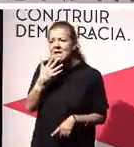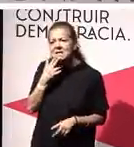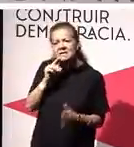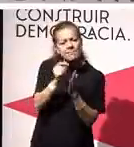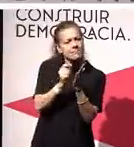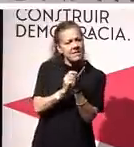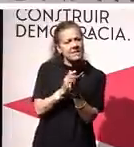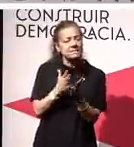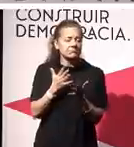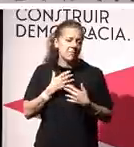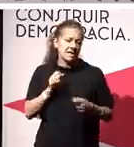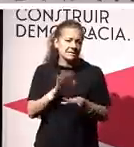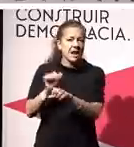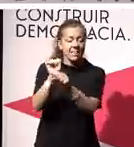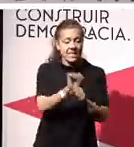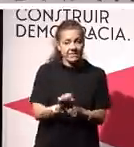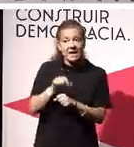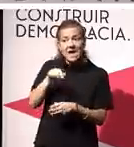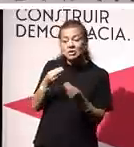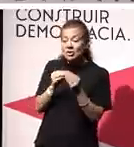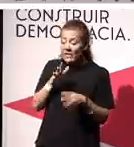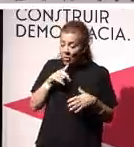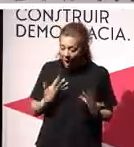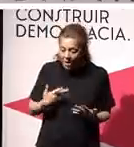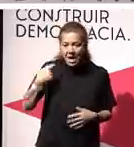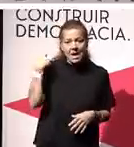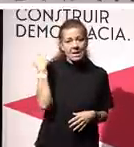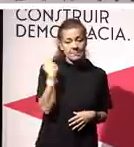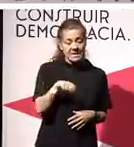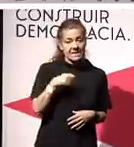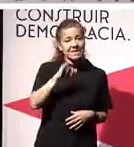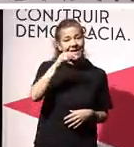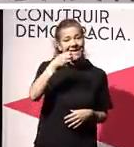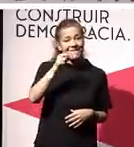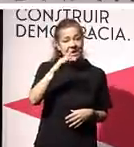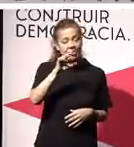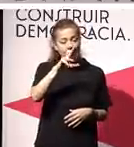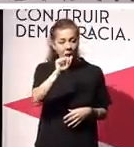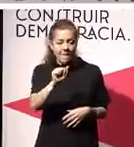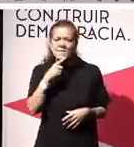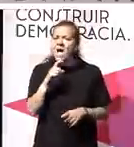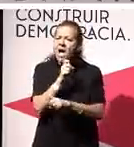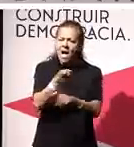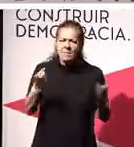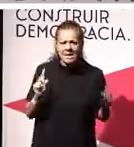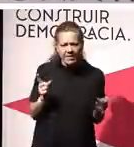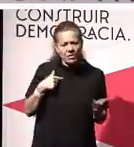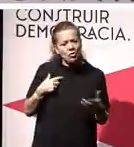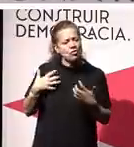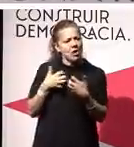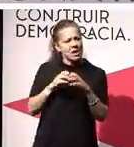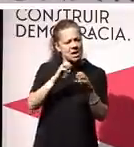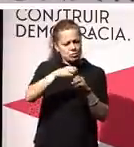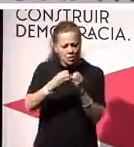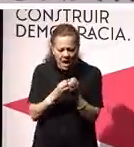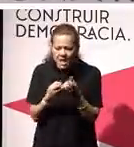para proteger a la gente. Es lo que está haciendo estos días el presidente de Iberdrola, el señor Sánchez Galán, amenazando con cerrar nucleares,